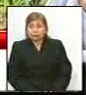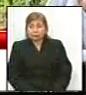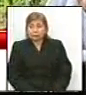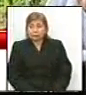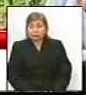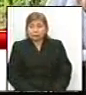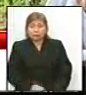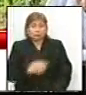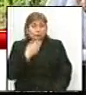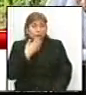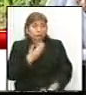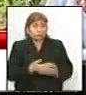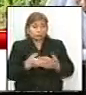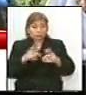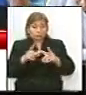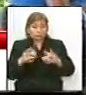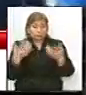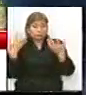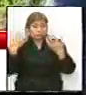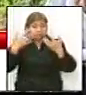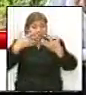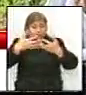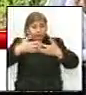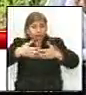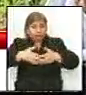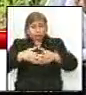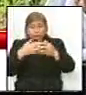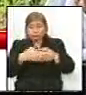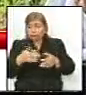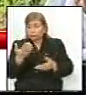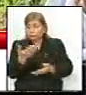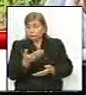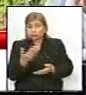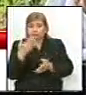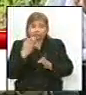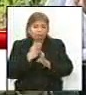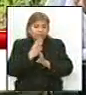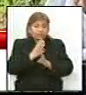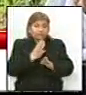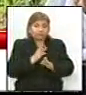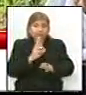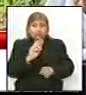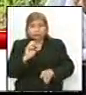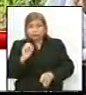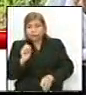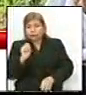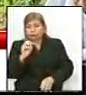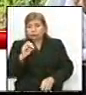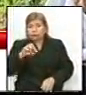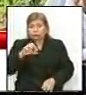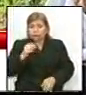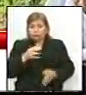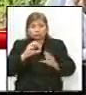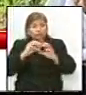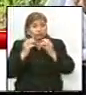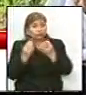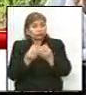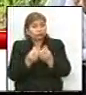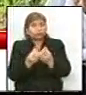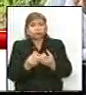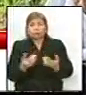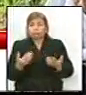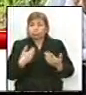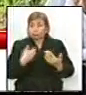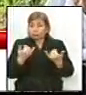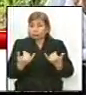Gracias a este espacio venimos articulando acciones con el Gobierno Nacional a través del Minagri, sus OPAS, los gobiernos locales. Estamos involucrando